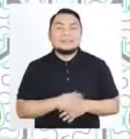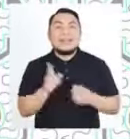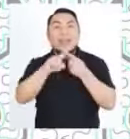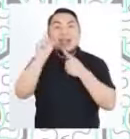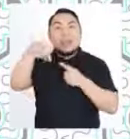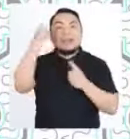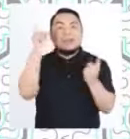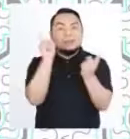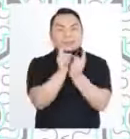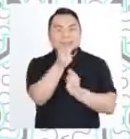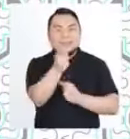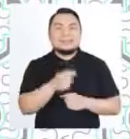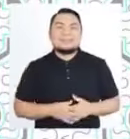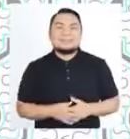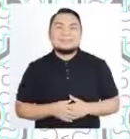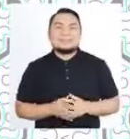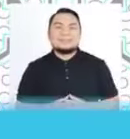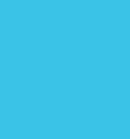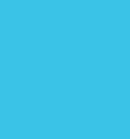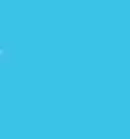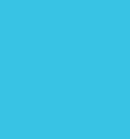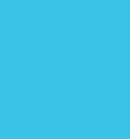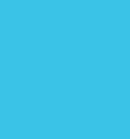cama! ¡Hasajana!